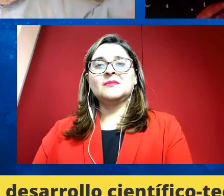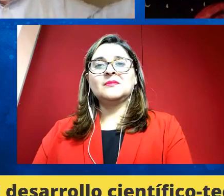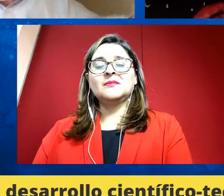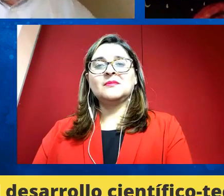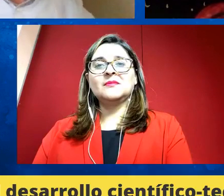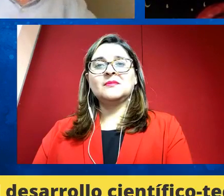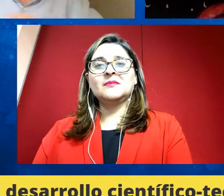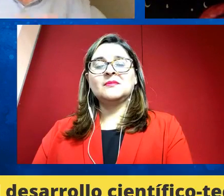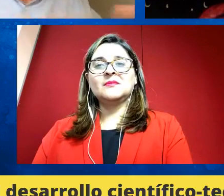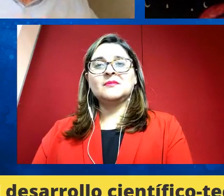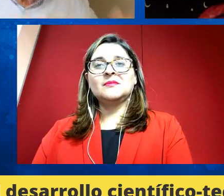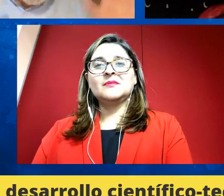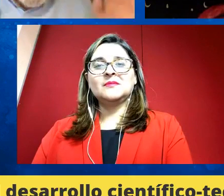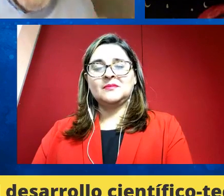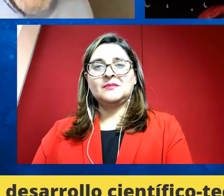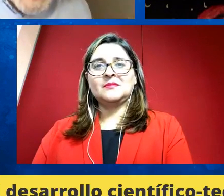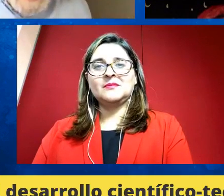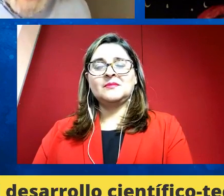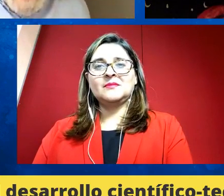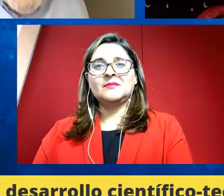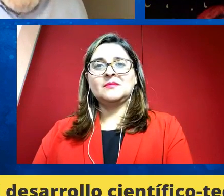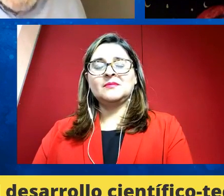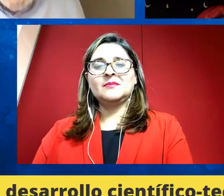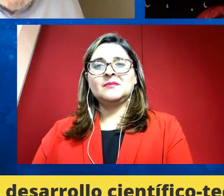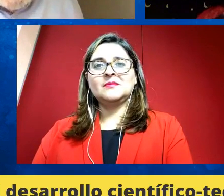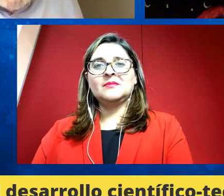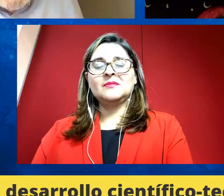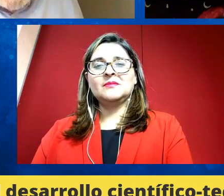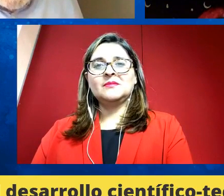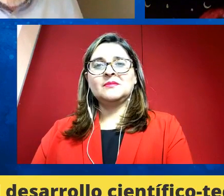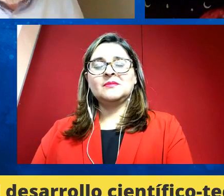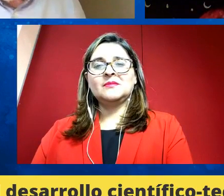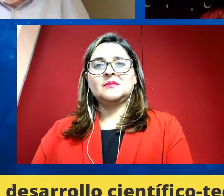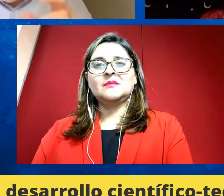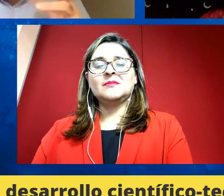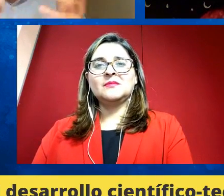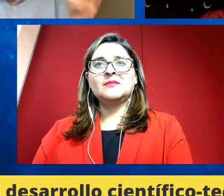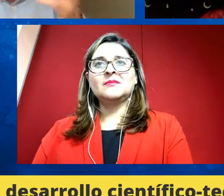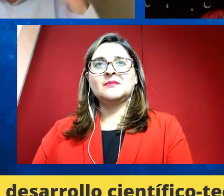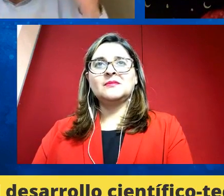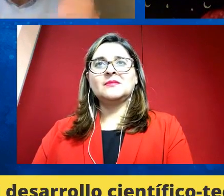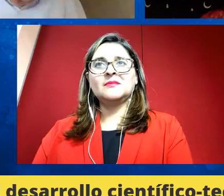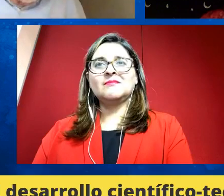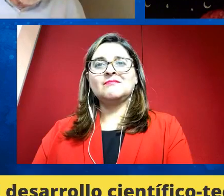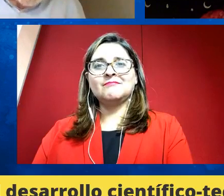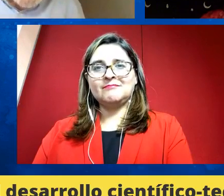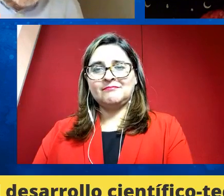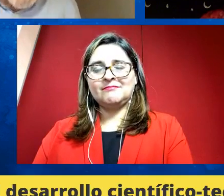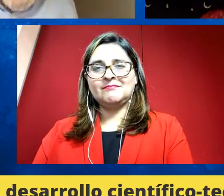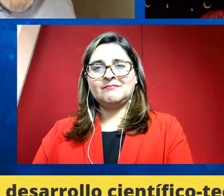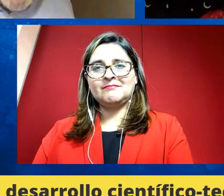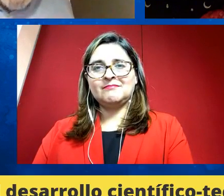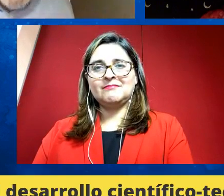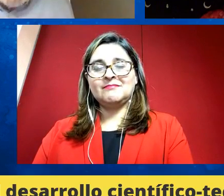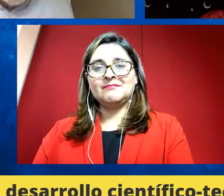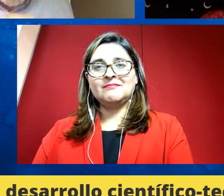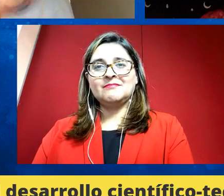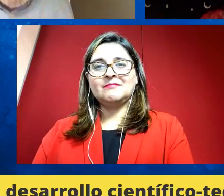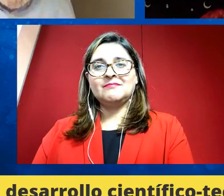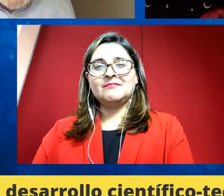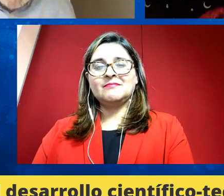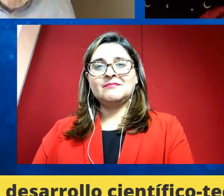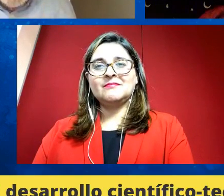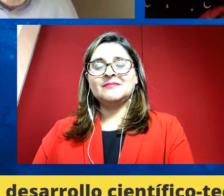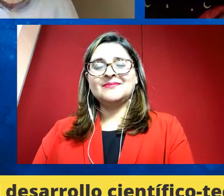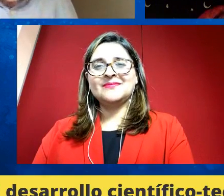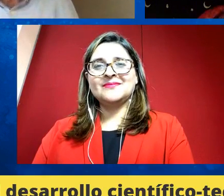estuve interno acá y yo sabía hacer mi cama excelentemente. Pero te digo, bueno, en realidad que eso lo haya hecho mi mamá conmigo no